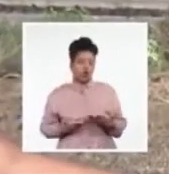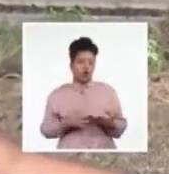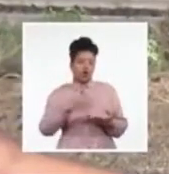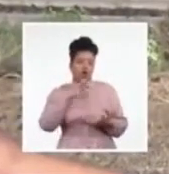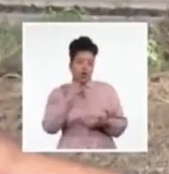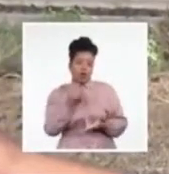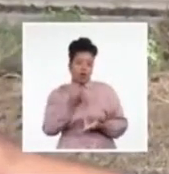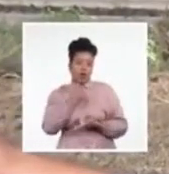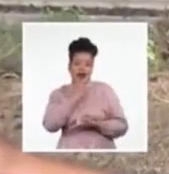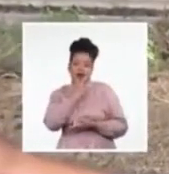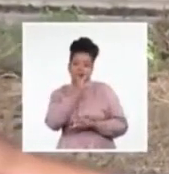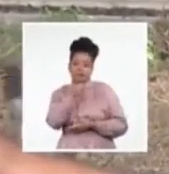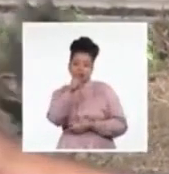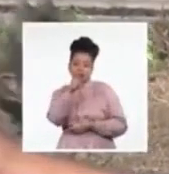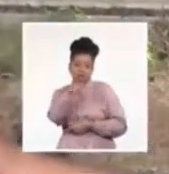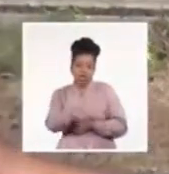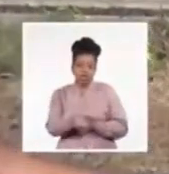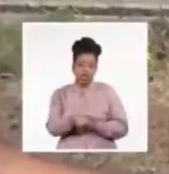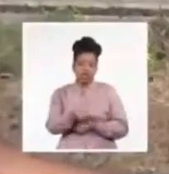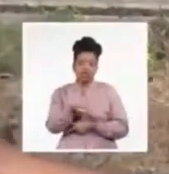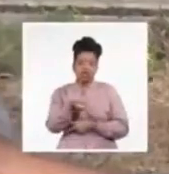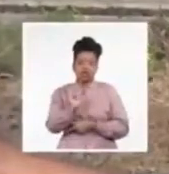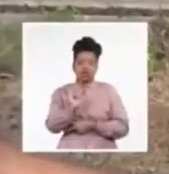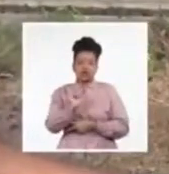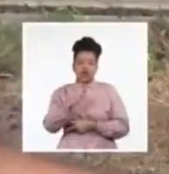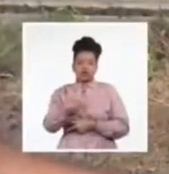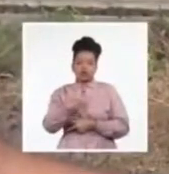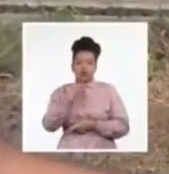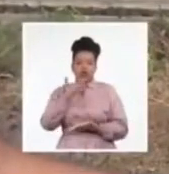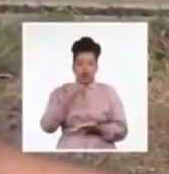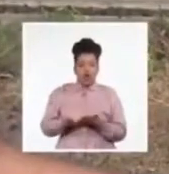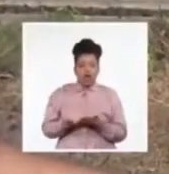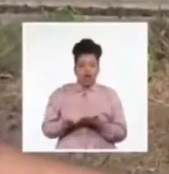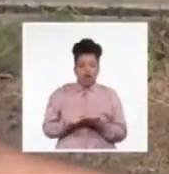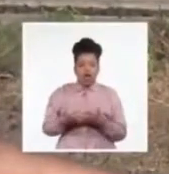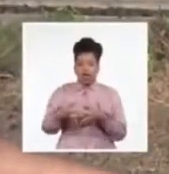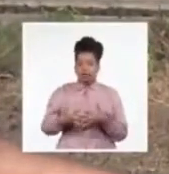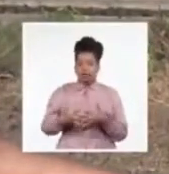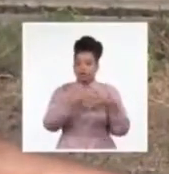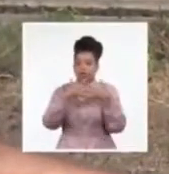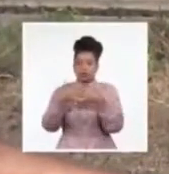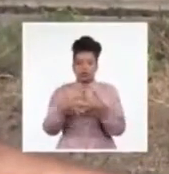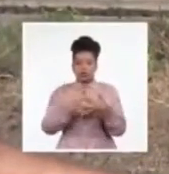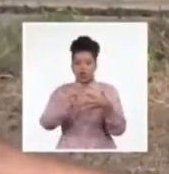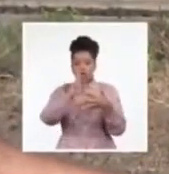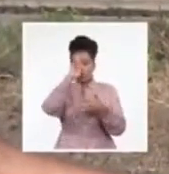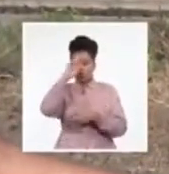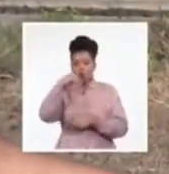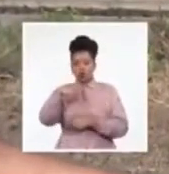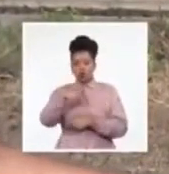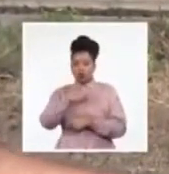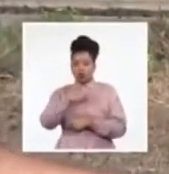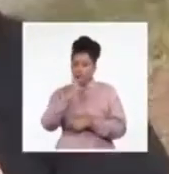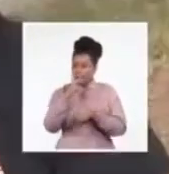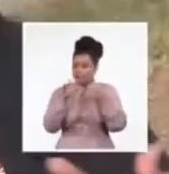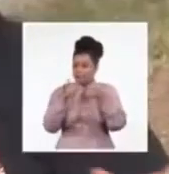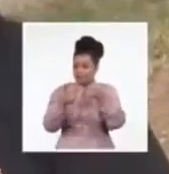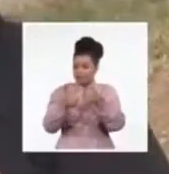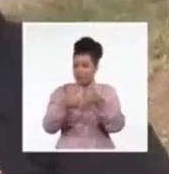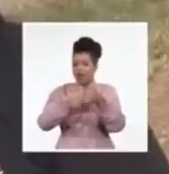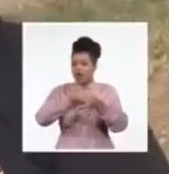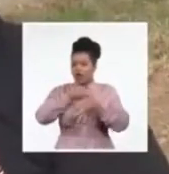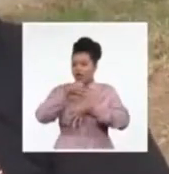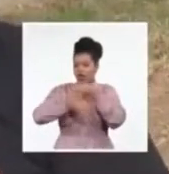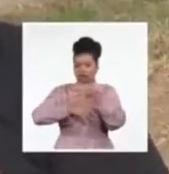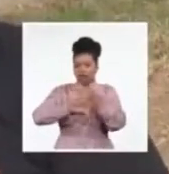formación, sino que lo están diciendo un discurso que está preparado, uno dice un pedacito, otro dice el otro. Y realmente me da rabia